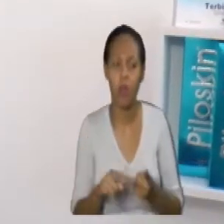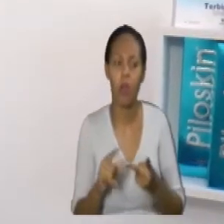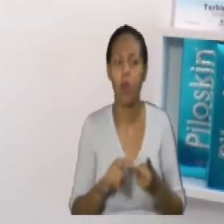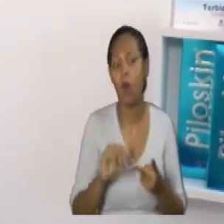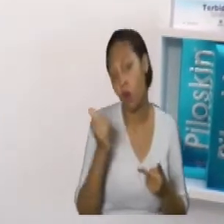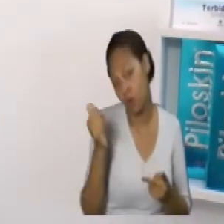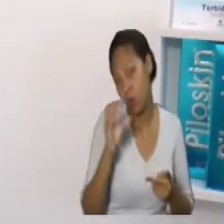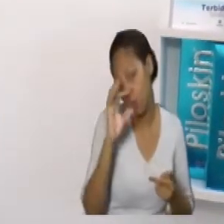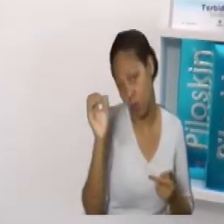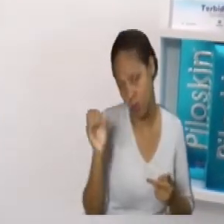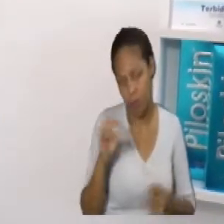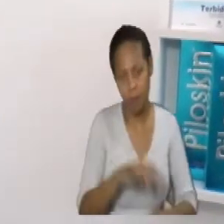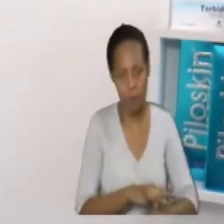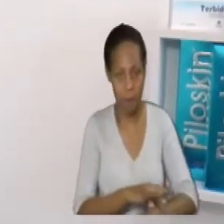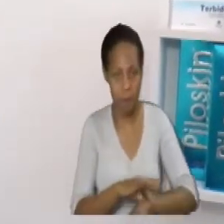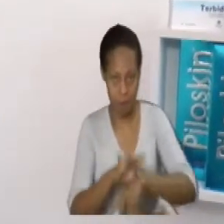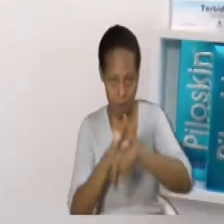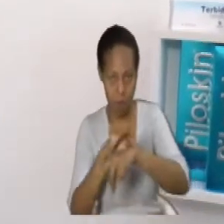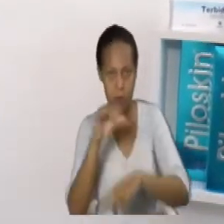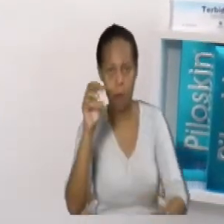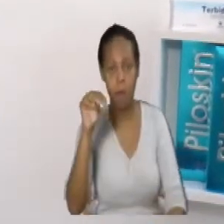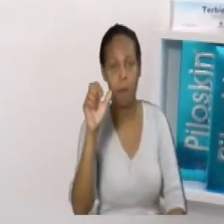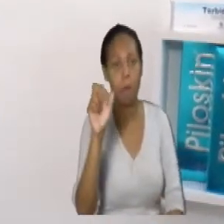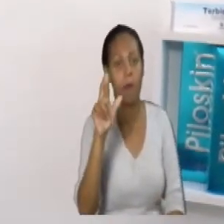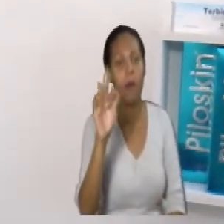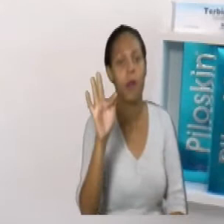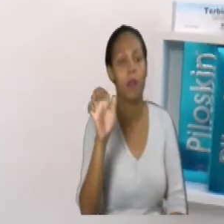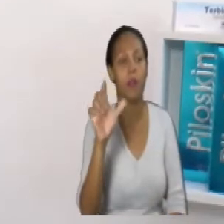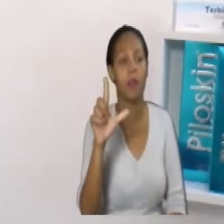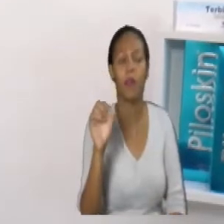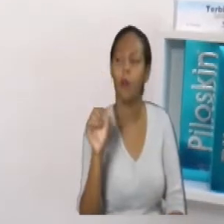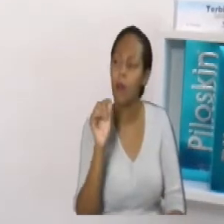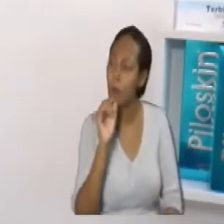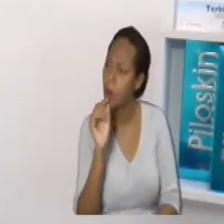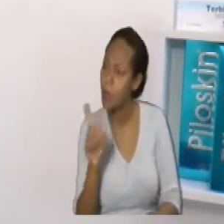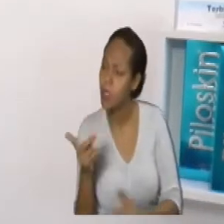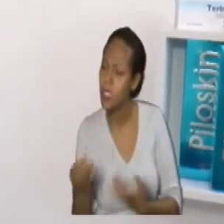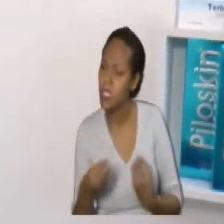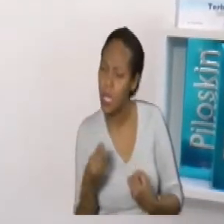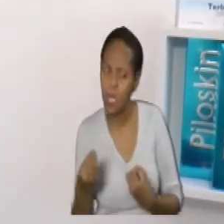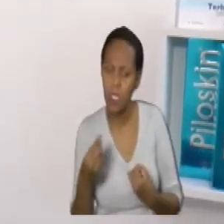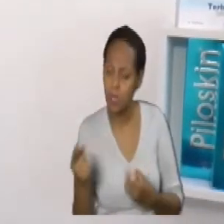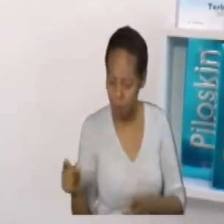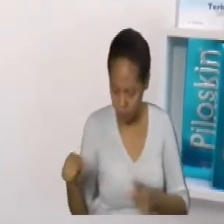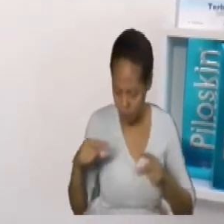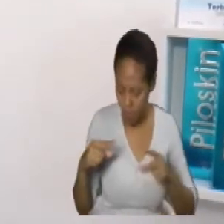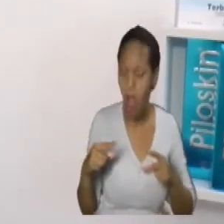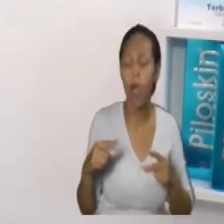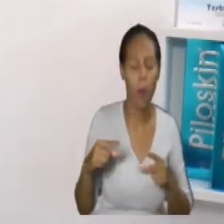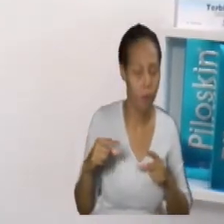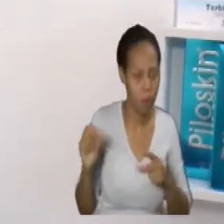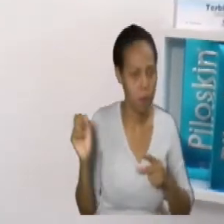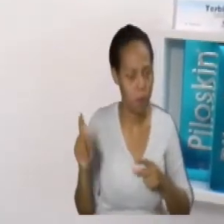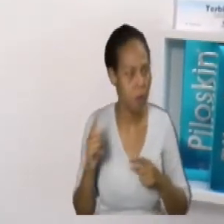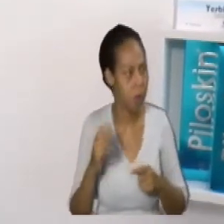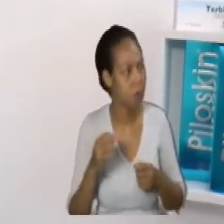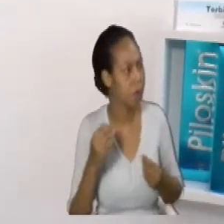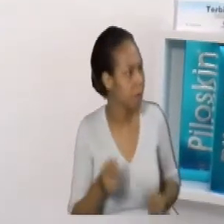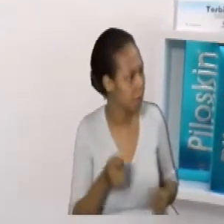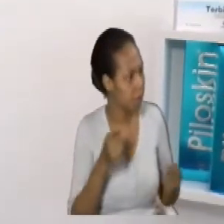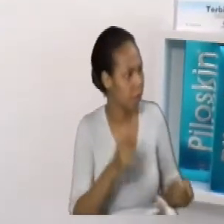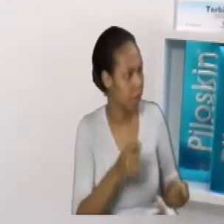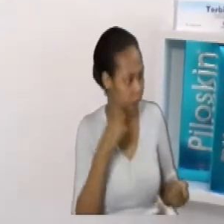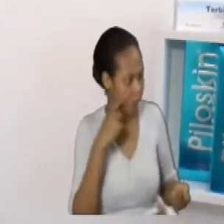podemos contactar y ellos nos mandan la formulita, qué es lo que le vamos a dar al paciente más para si sufre de caída de